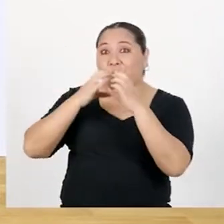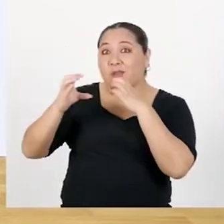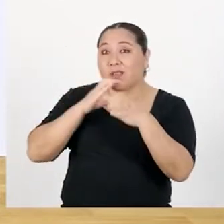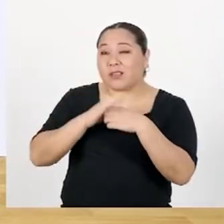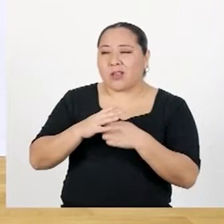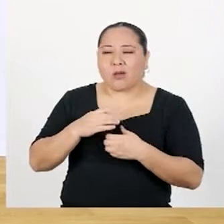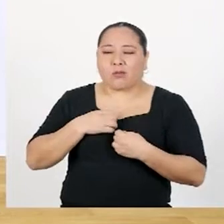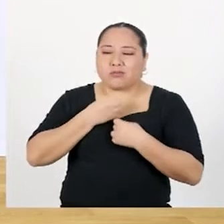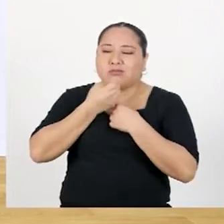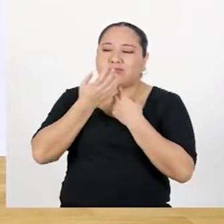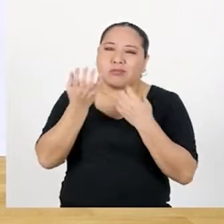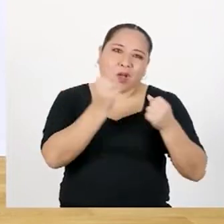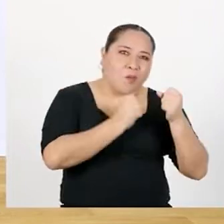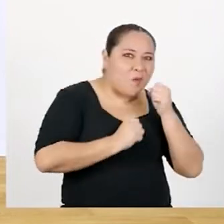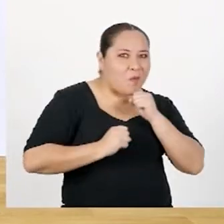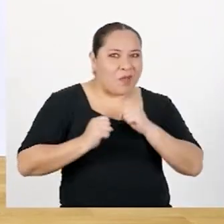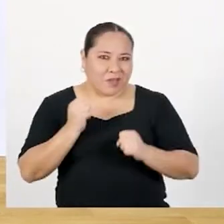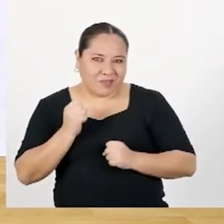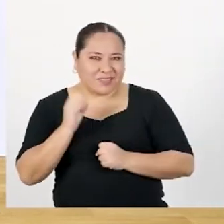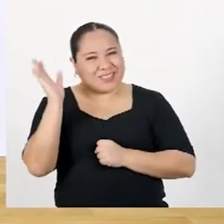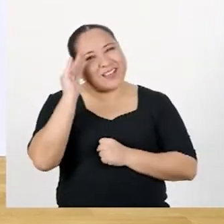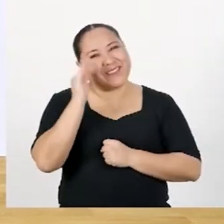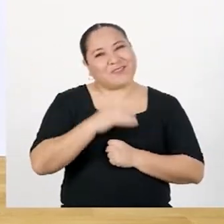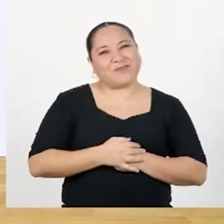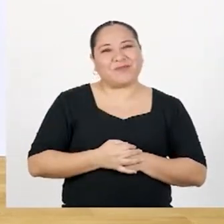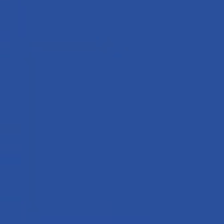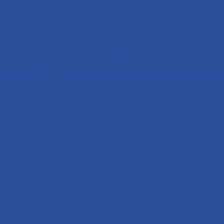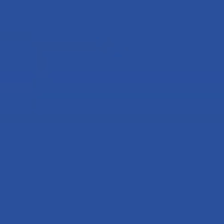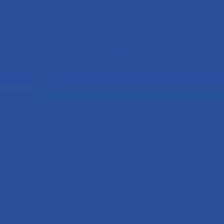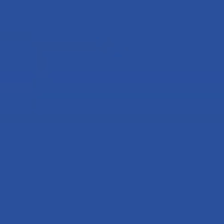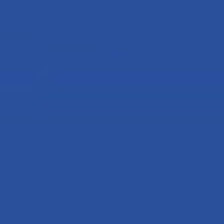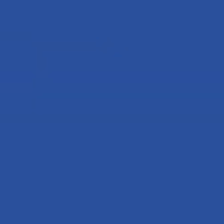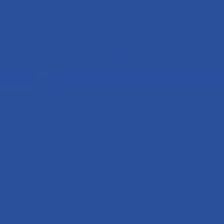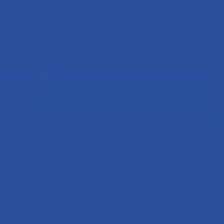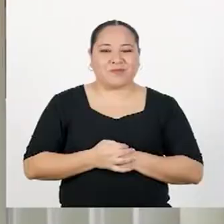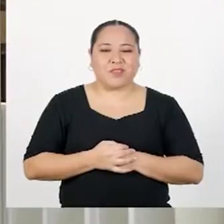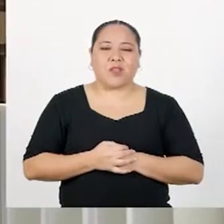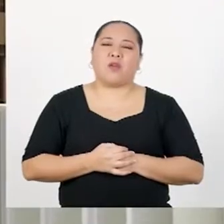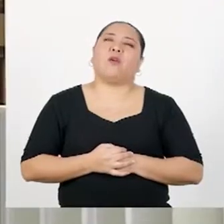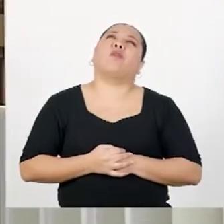y expresarnos al movernos. ¡Nos vemos!